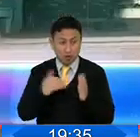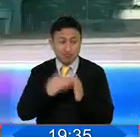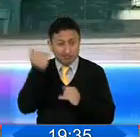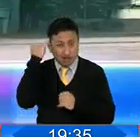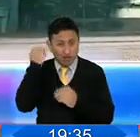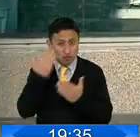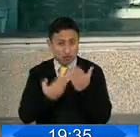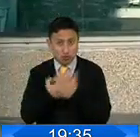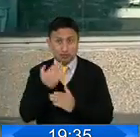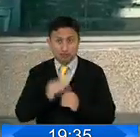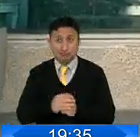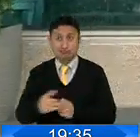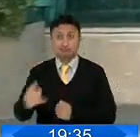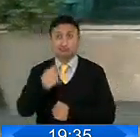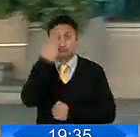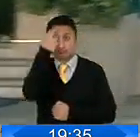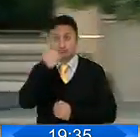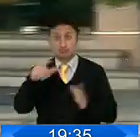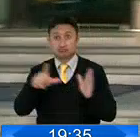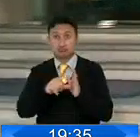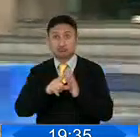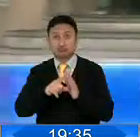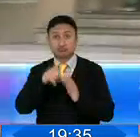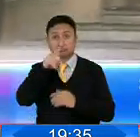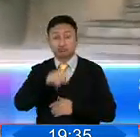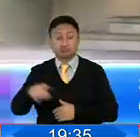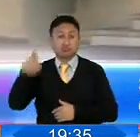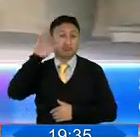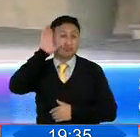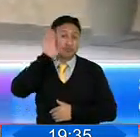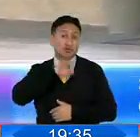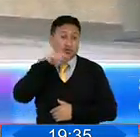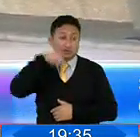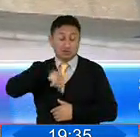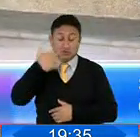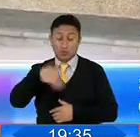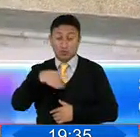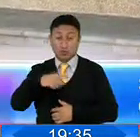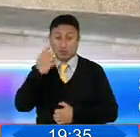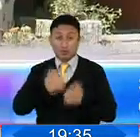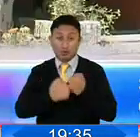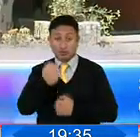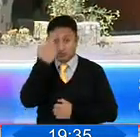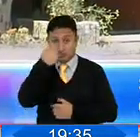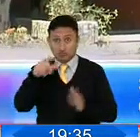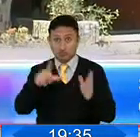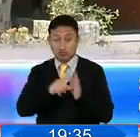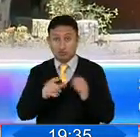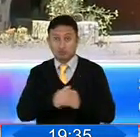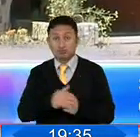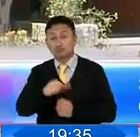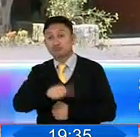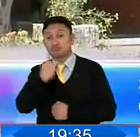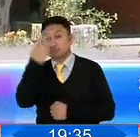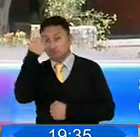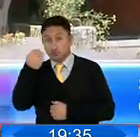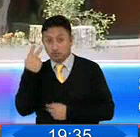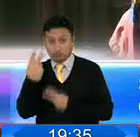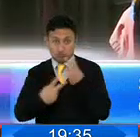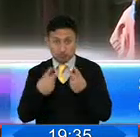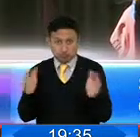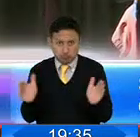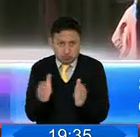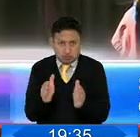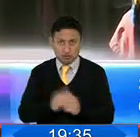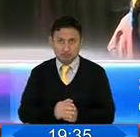reinventarnos. En la fachada del hotel está colocado un listón negro que refleja la crisis que atraviesa el sector. Visitamos otro establecimiento más